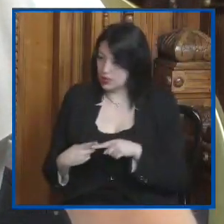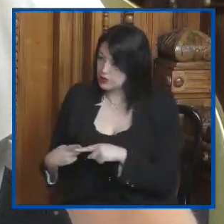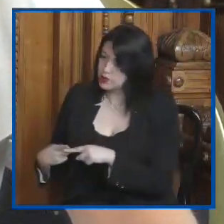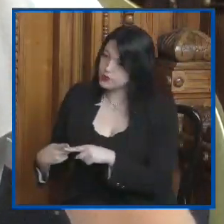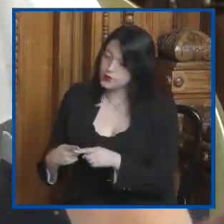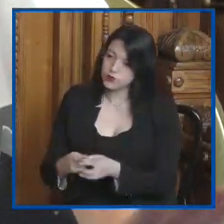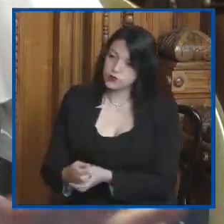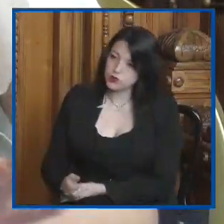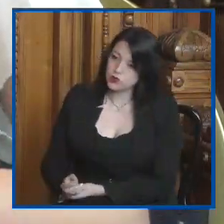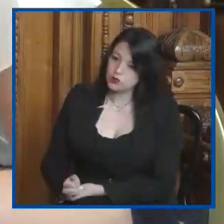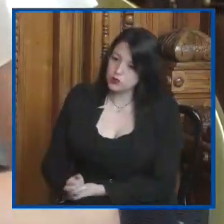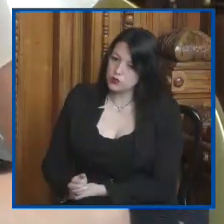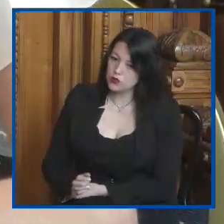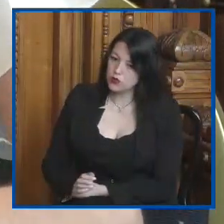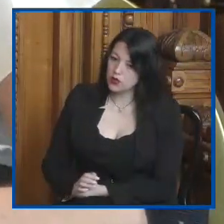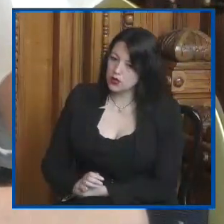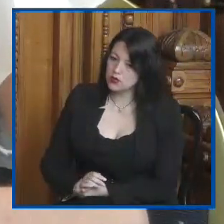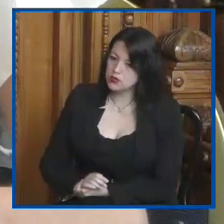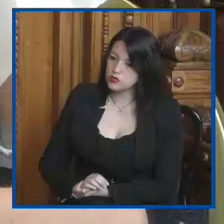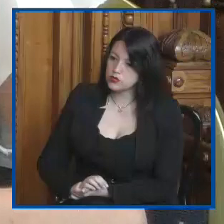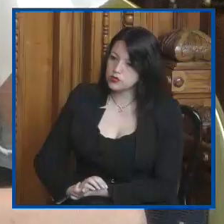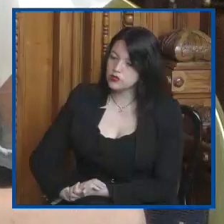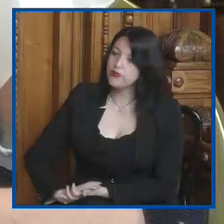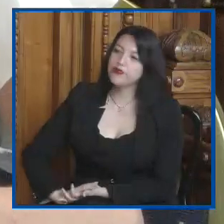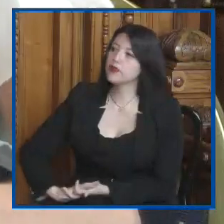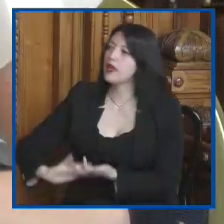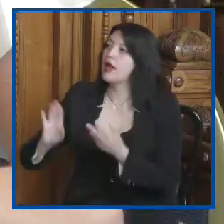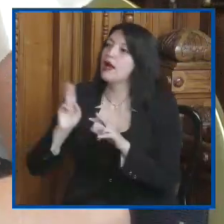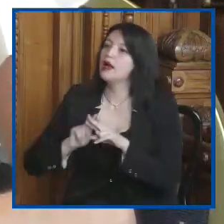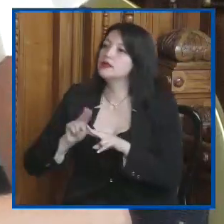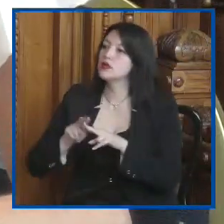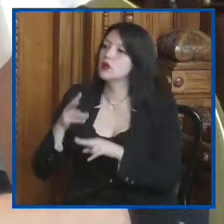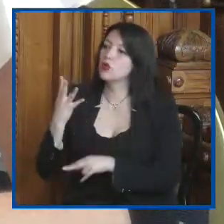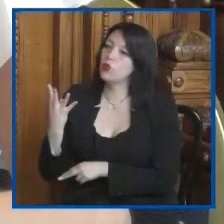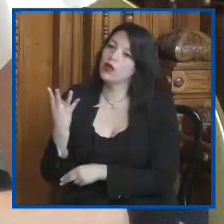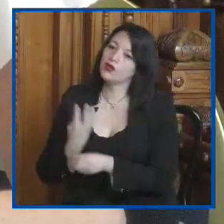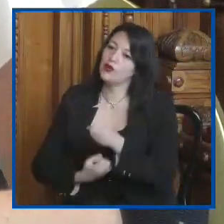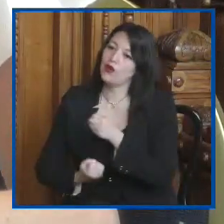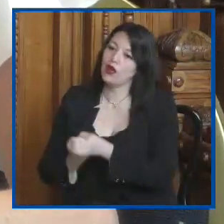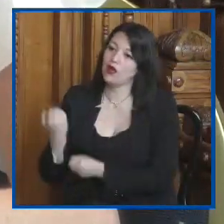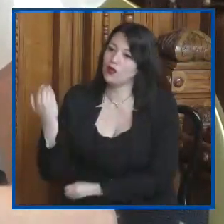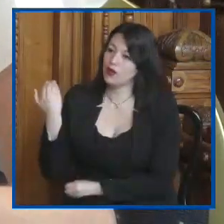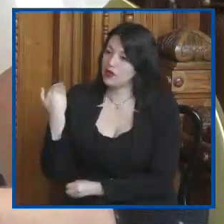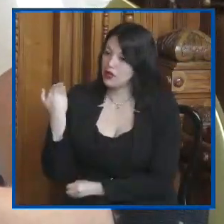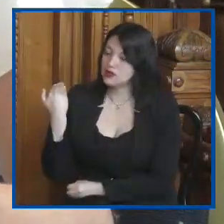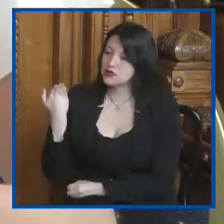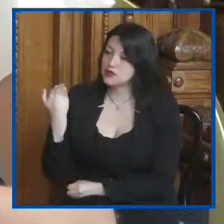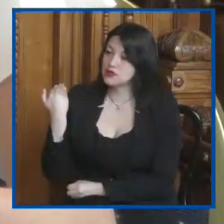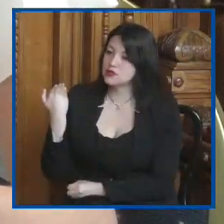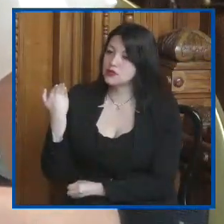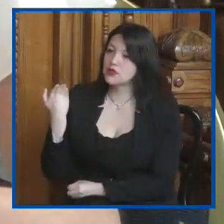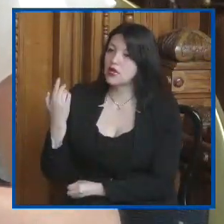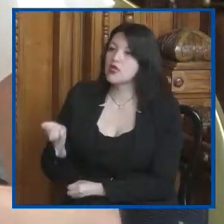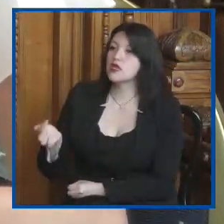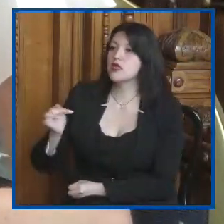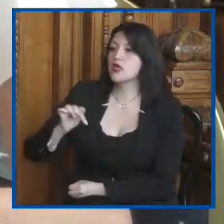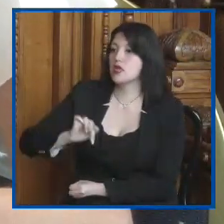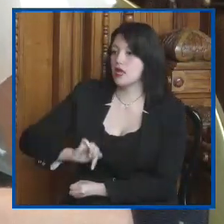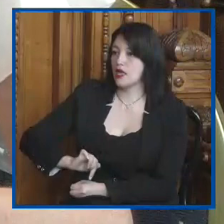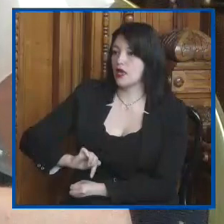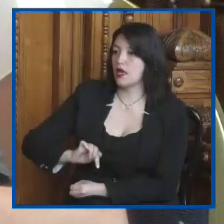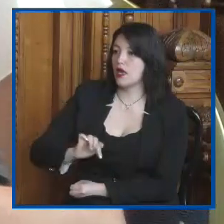Entonces, desde el juzgado hace 4 años, como les cuento desde que llegué, dada mi